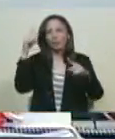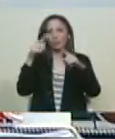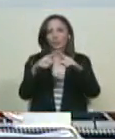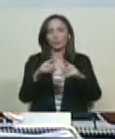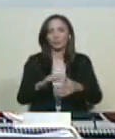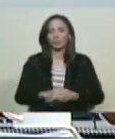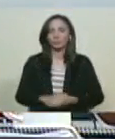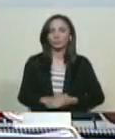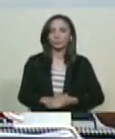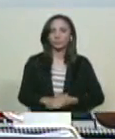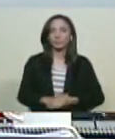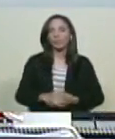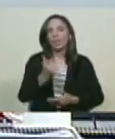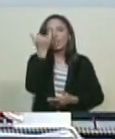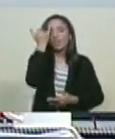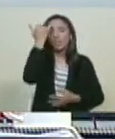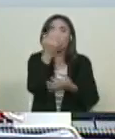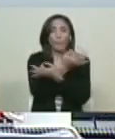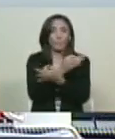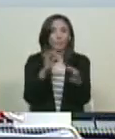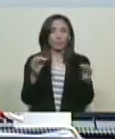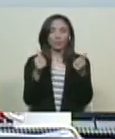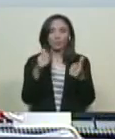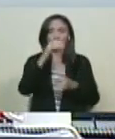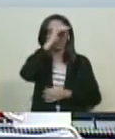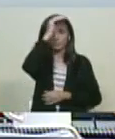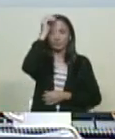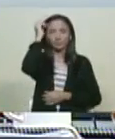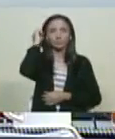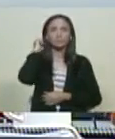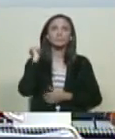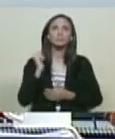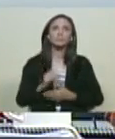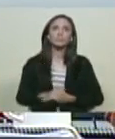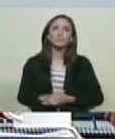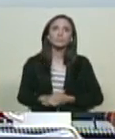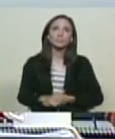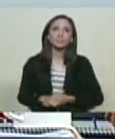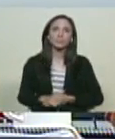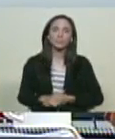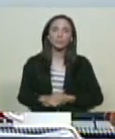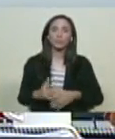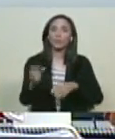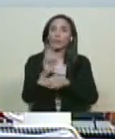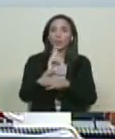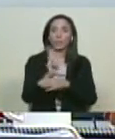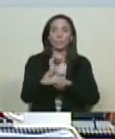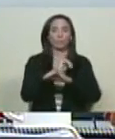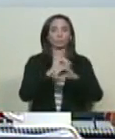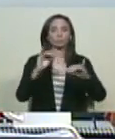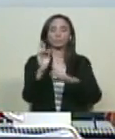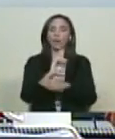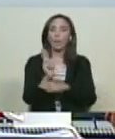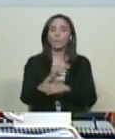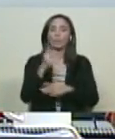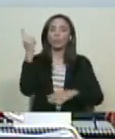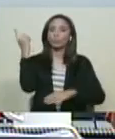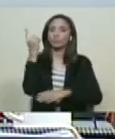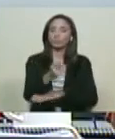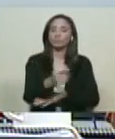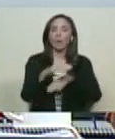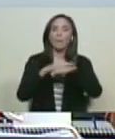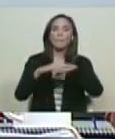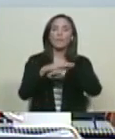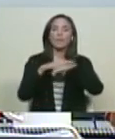Estas ideas que están surgiendo son maravillosas. Yo de manera inmediata Designo al ministro